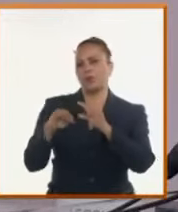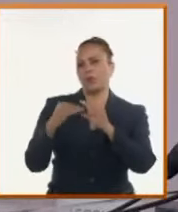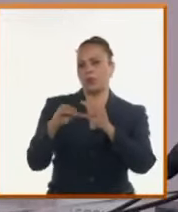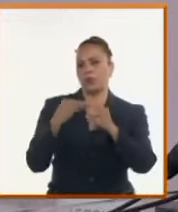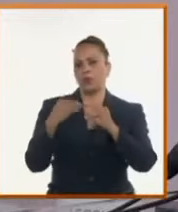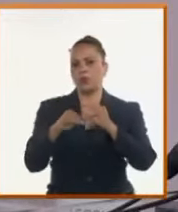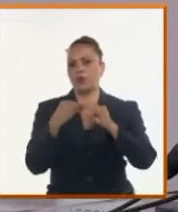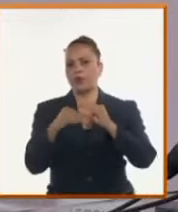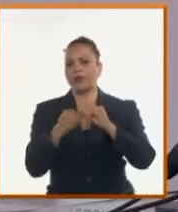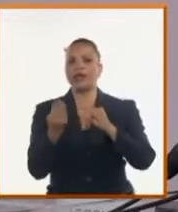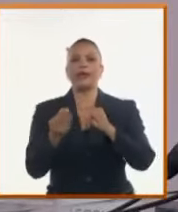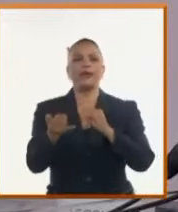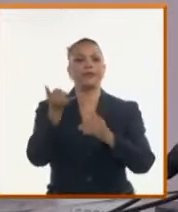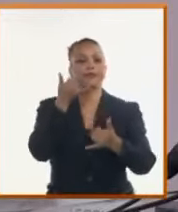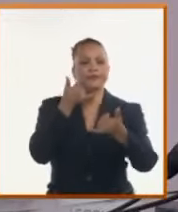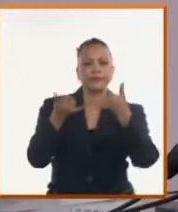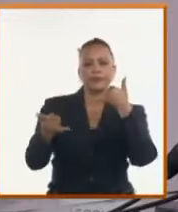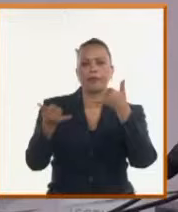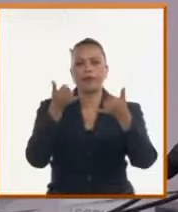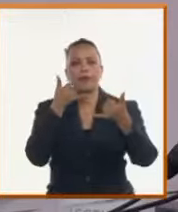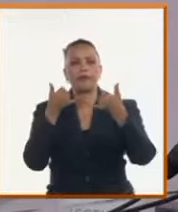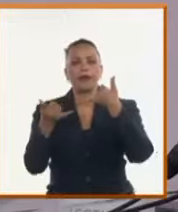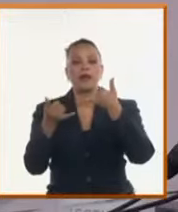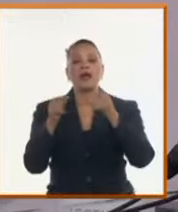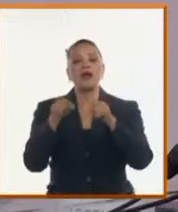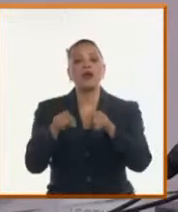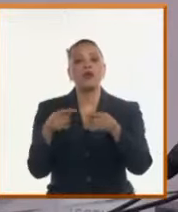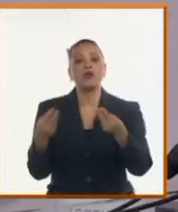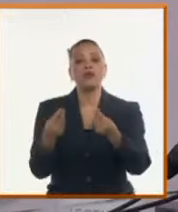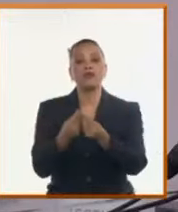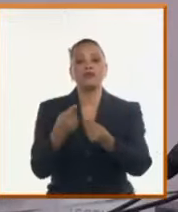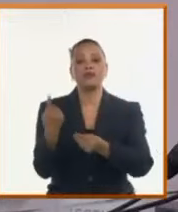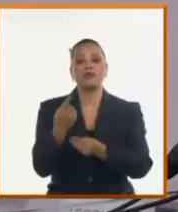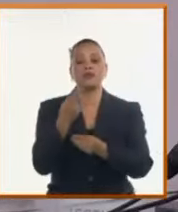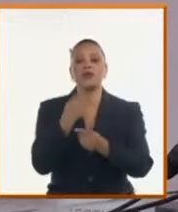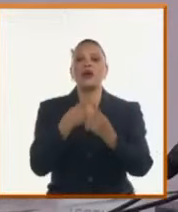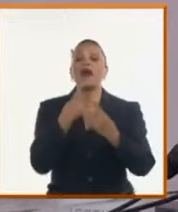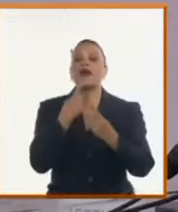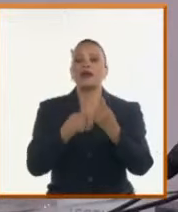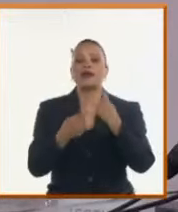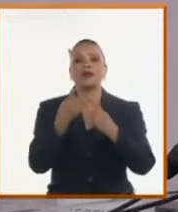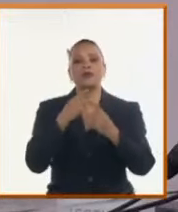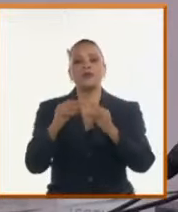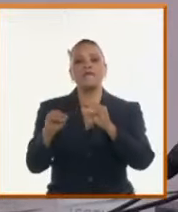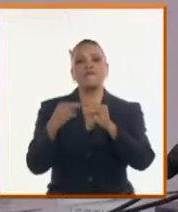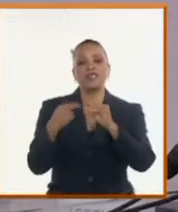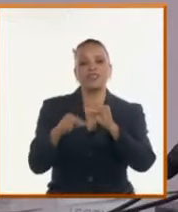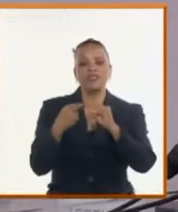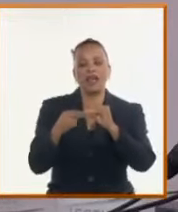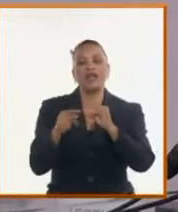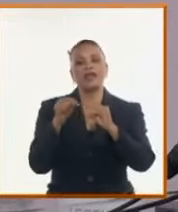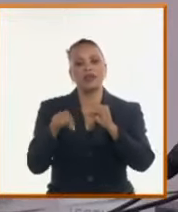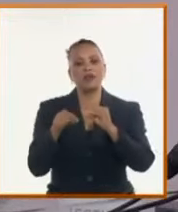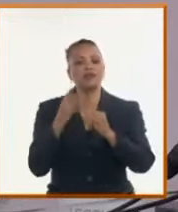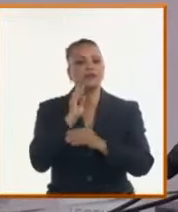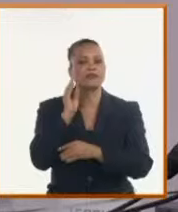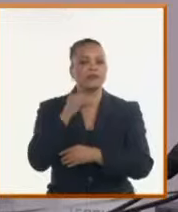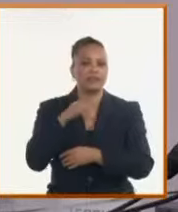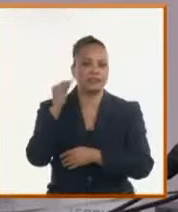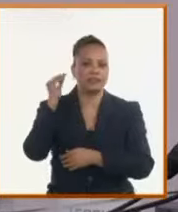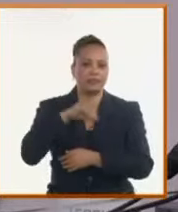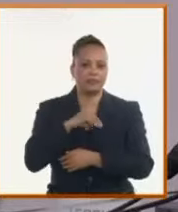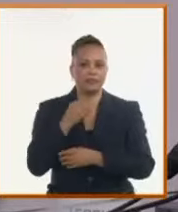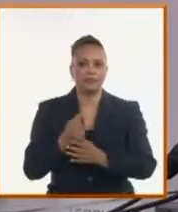también llamadas telefónicas tengo por acá algunos de los mensajes que ustedes nos hicieron conocer el colega Enrique